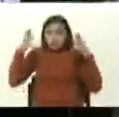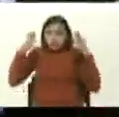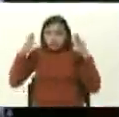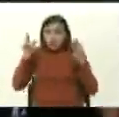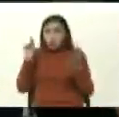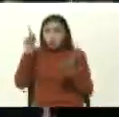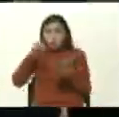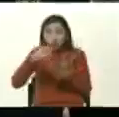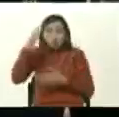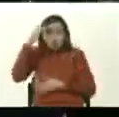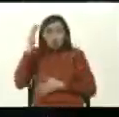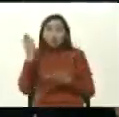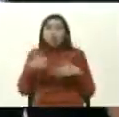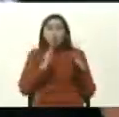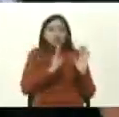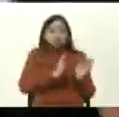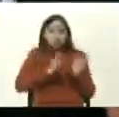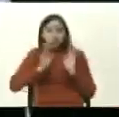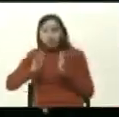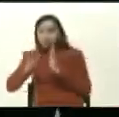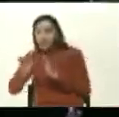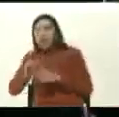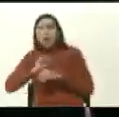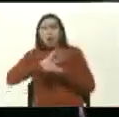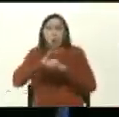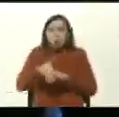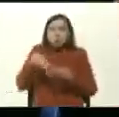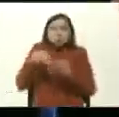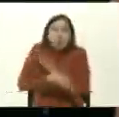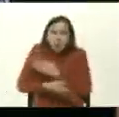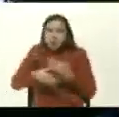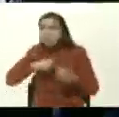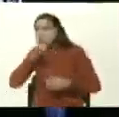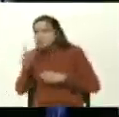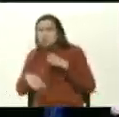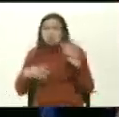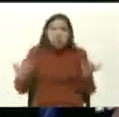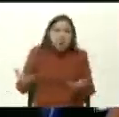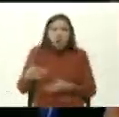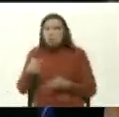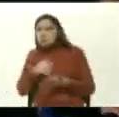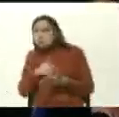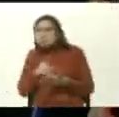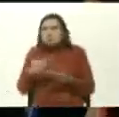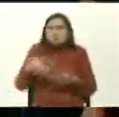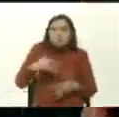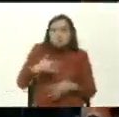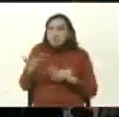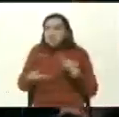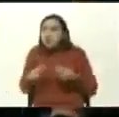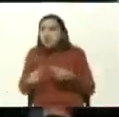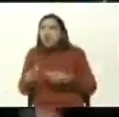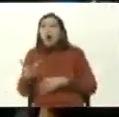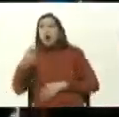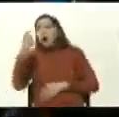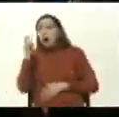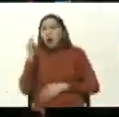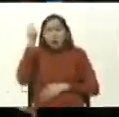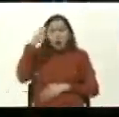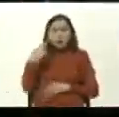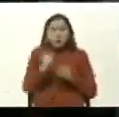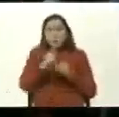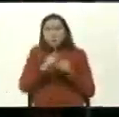llegan qué es lo que van a hacer, qué es el COVID, se les pregunta si alguno tiene algún síntoma, se les toma la temperatura, en